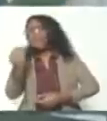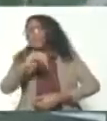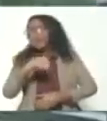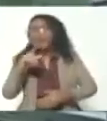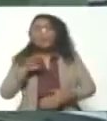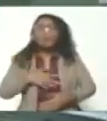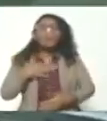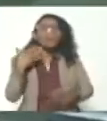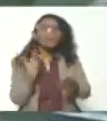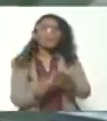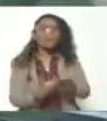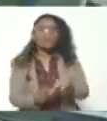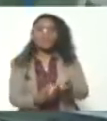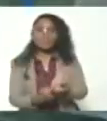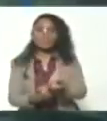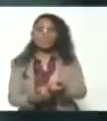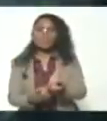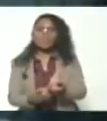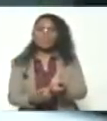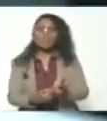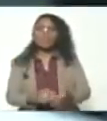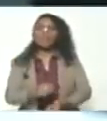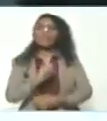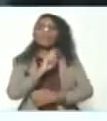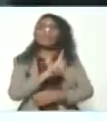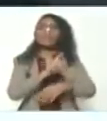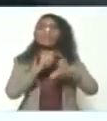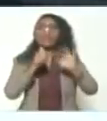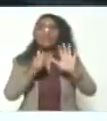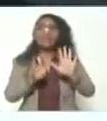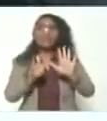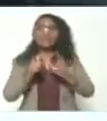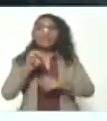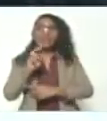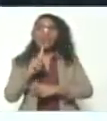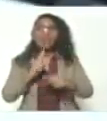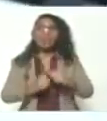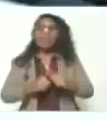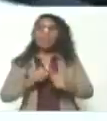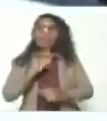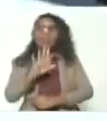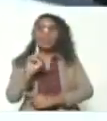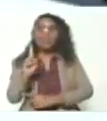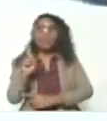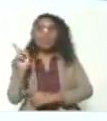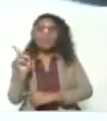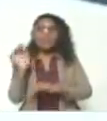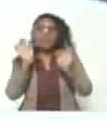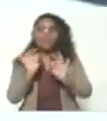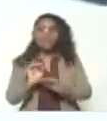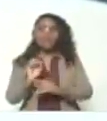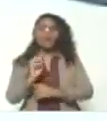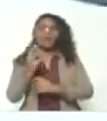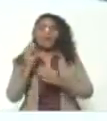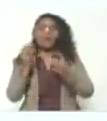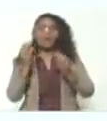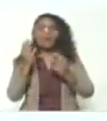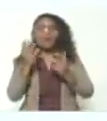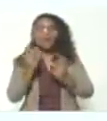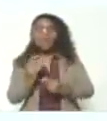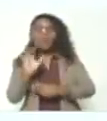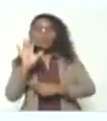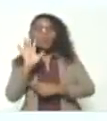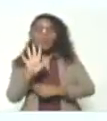aquí fusiles Fales calibre 7.62x51, fusiles Sig Sauer marca modelo 551-1,